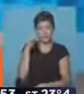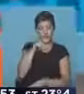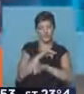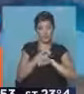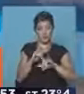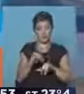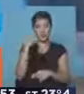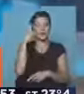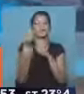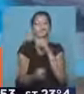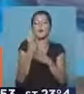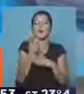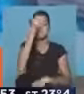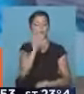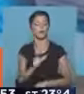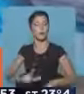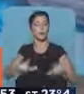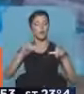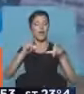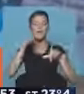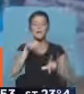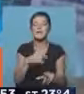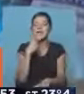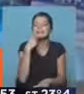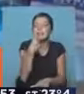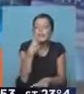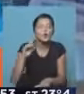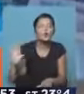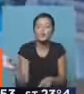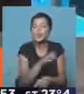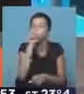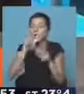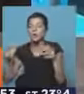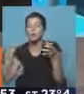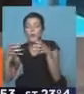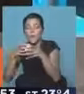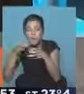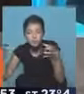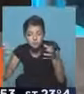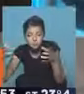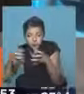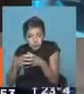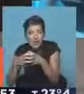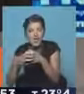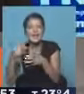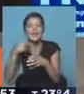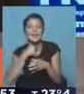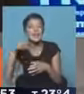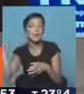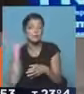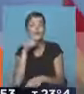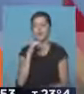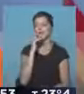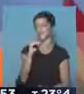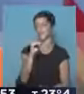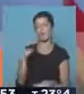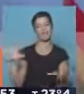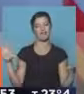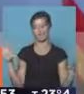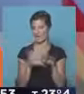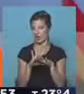personaje porque él fue diciendo exactamente lo que cada minoría activa quería lo que quiere la gente entre comillas lo que quiere la gente ahora esa gente